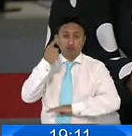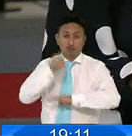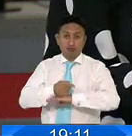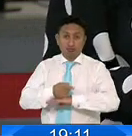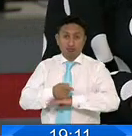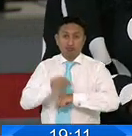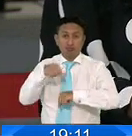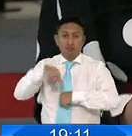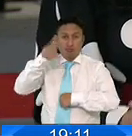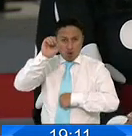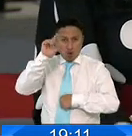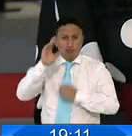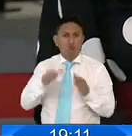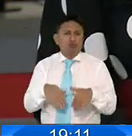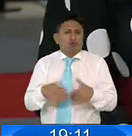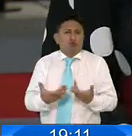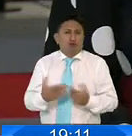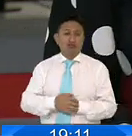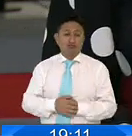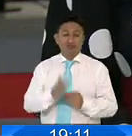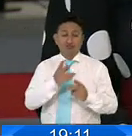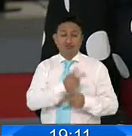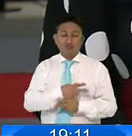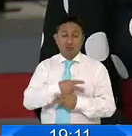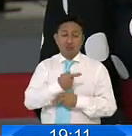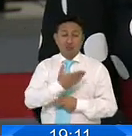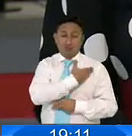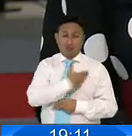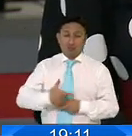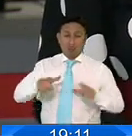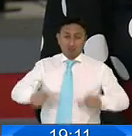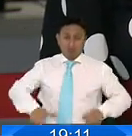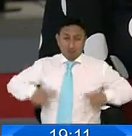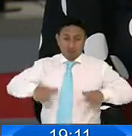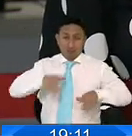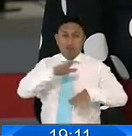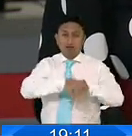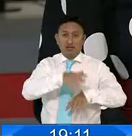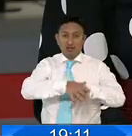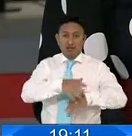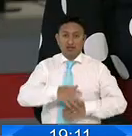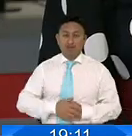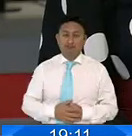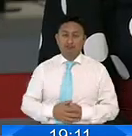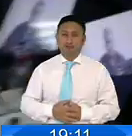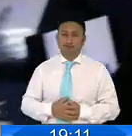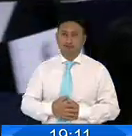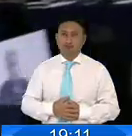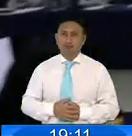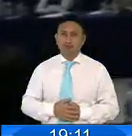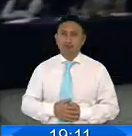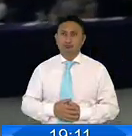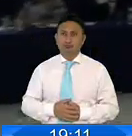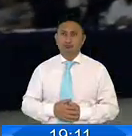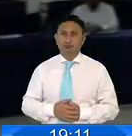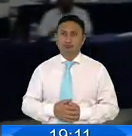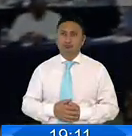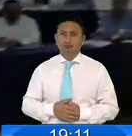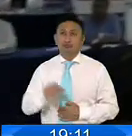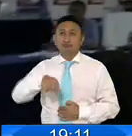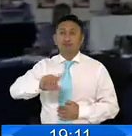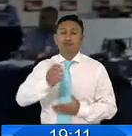Estas declaraciones se dieron en el gabinete ampliado del presidente Moreno en Machala, provincia del Oro. La